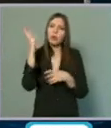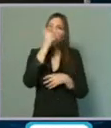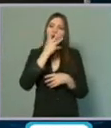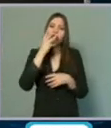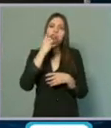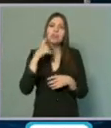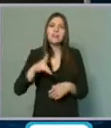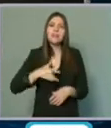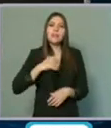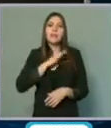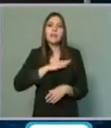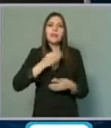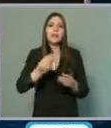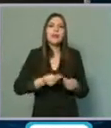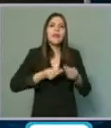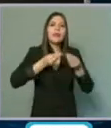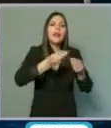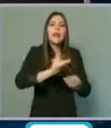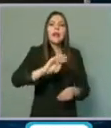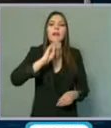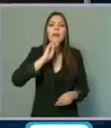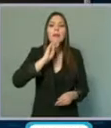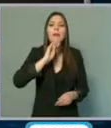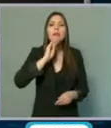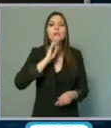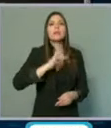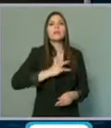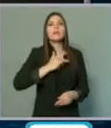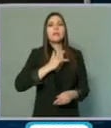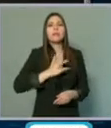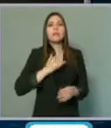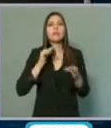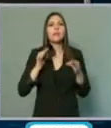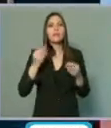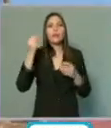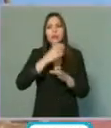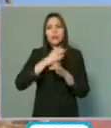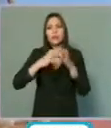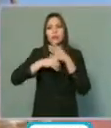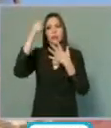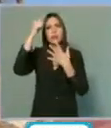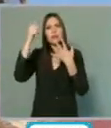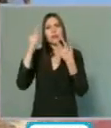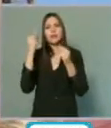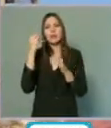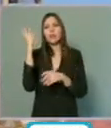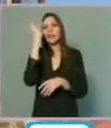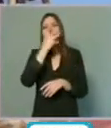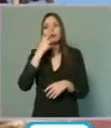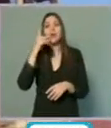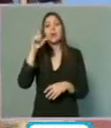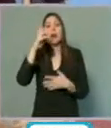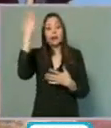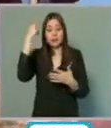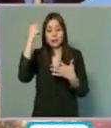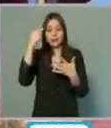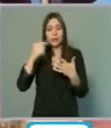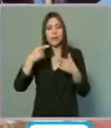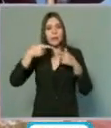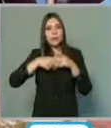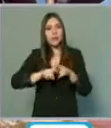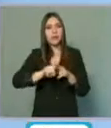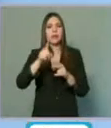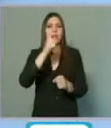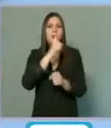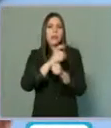y para que ella pues valore, aquilate todas estas cosas maravillosas, que en aquel entonces esta lista empieza con el número 1